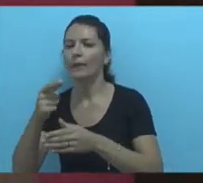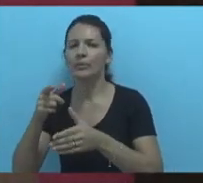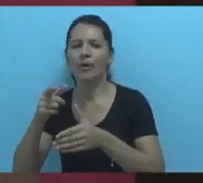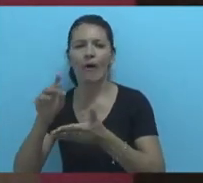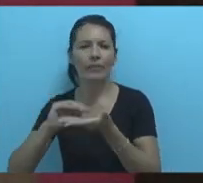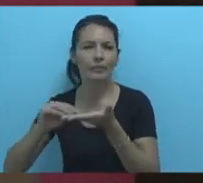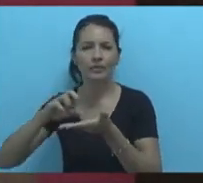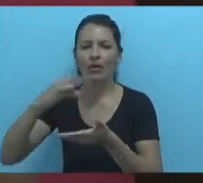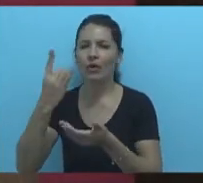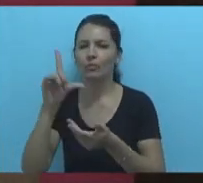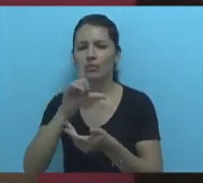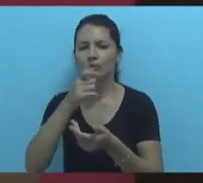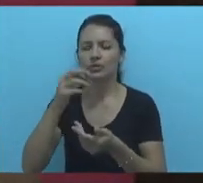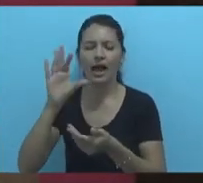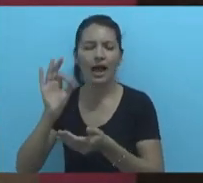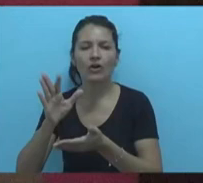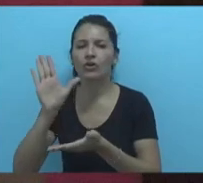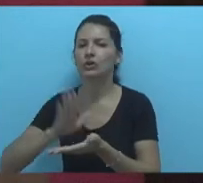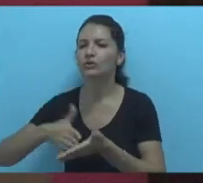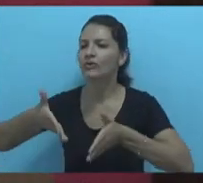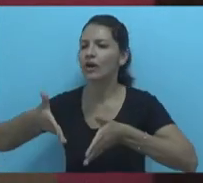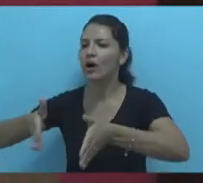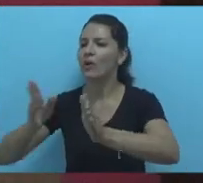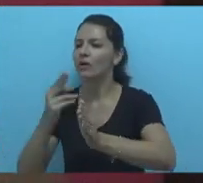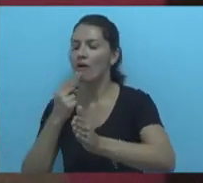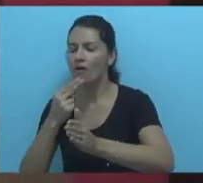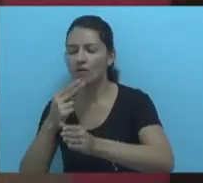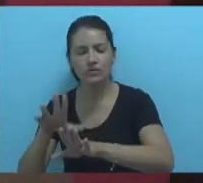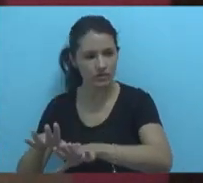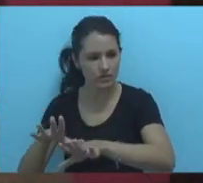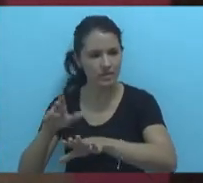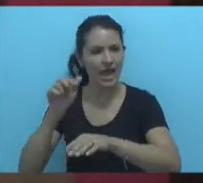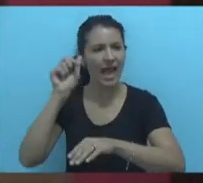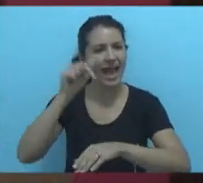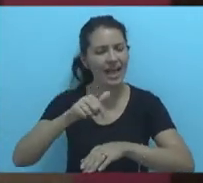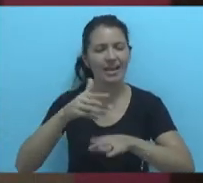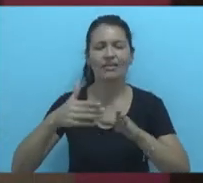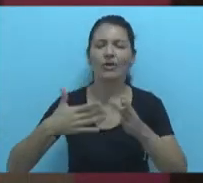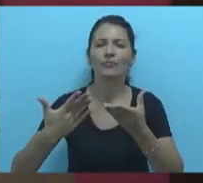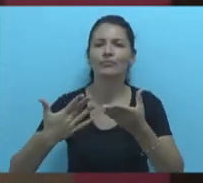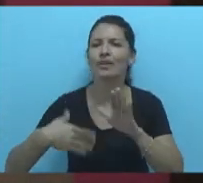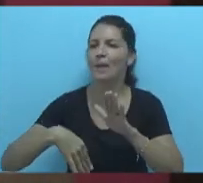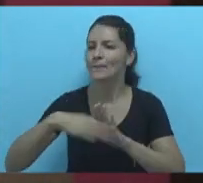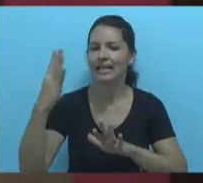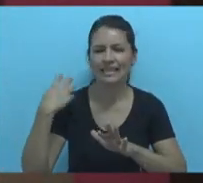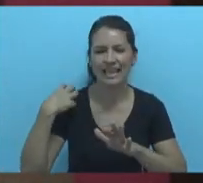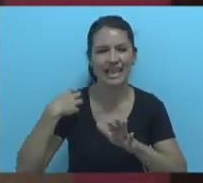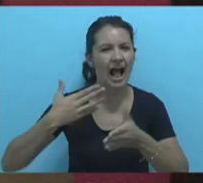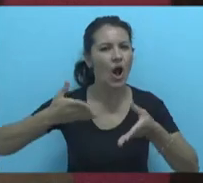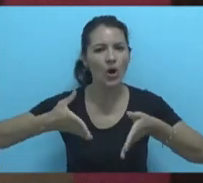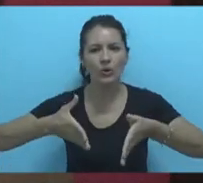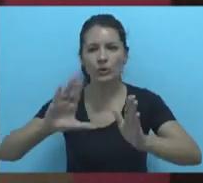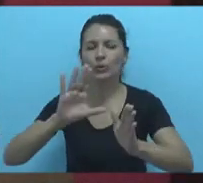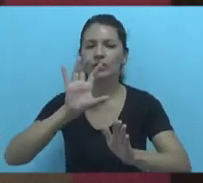en relación a la Ruta 11, la necesidad de rever la situación. Pero bueno, nosotros estamos hablando en este caso de las rutas